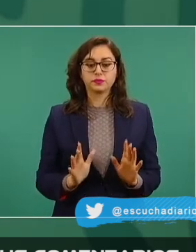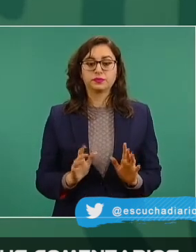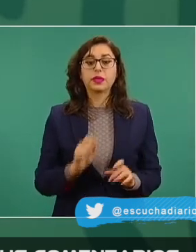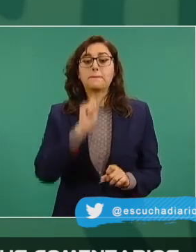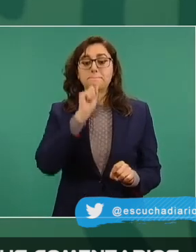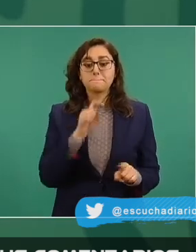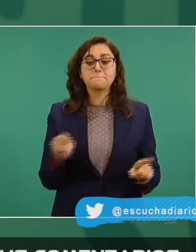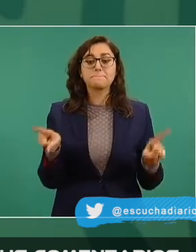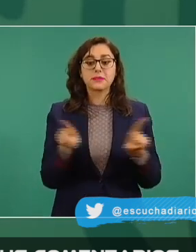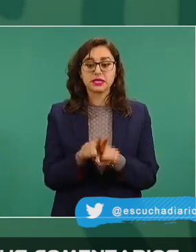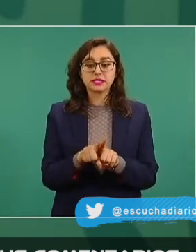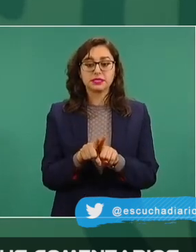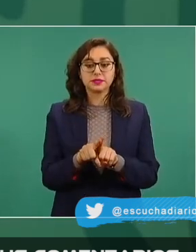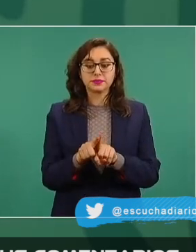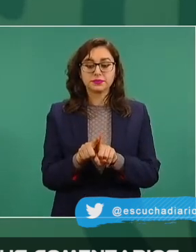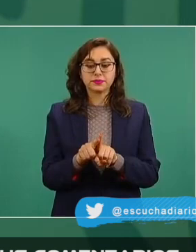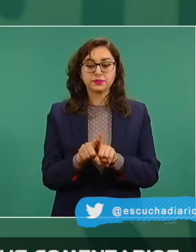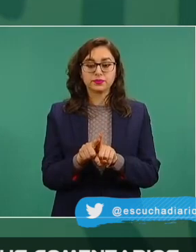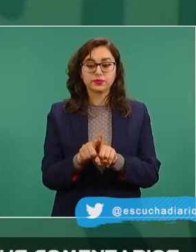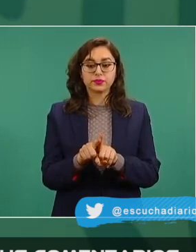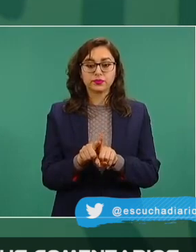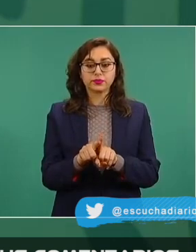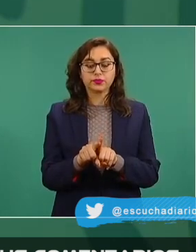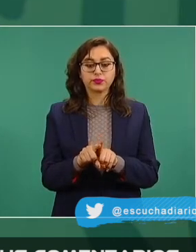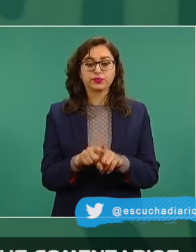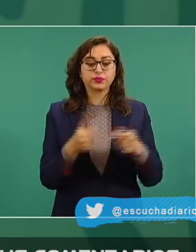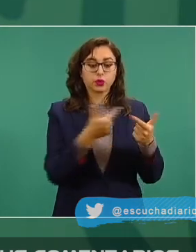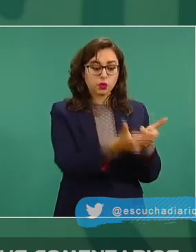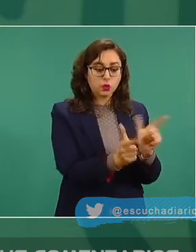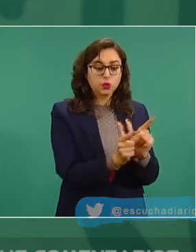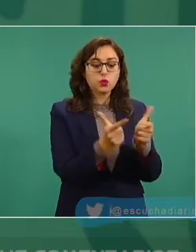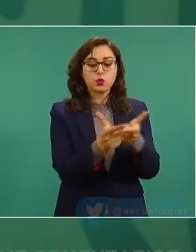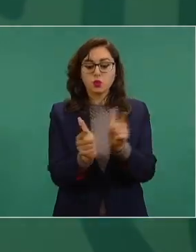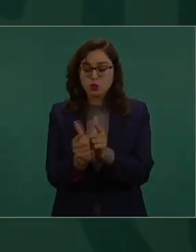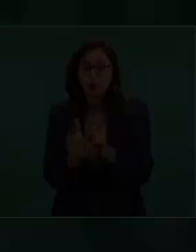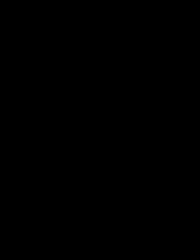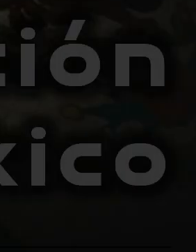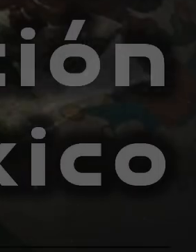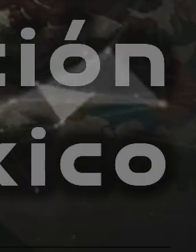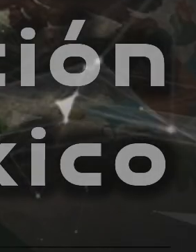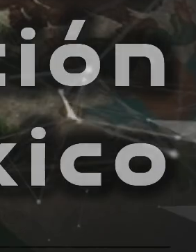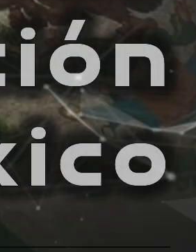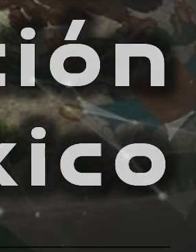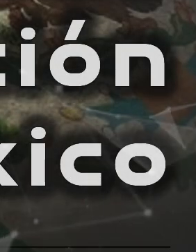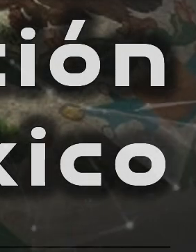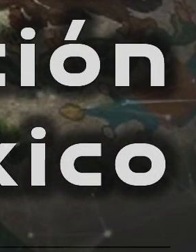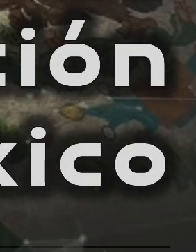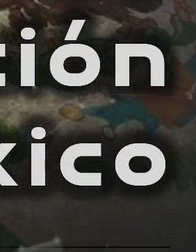además hay coordinadores por dependencias.